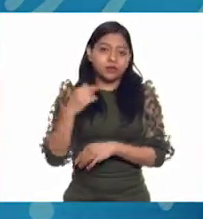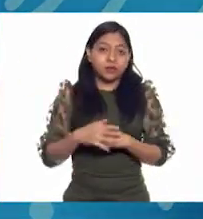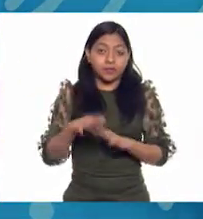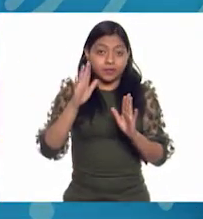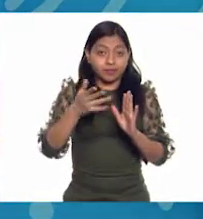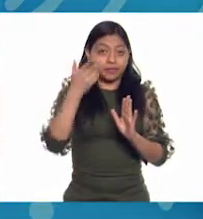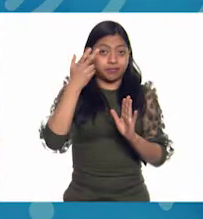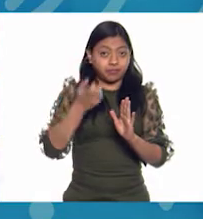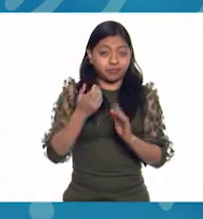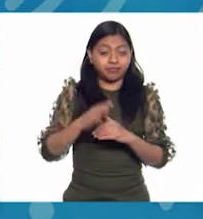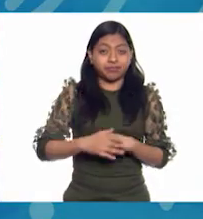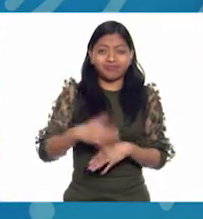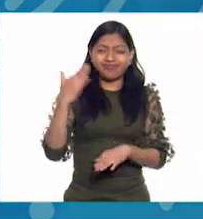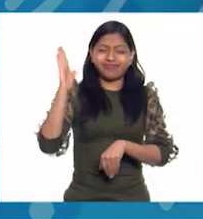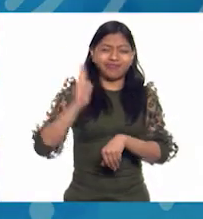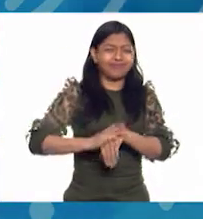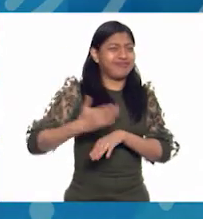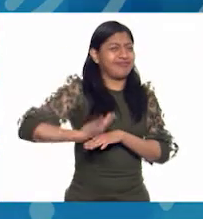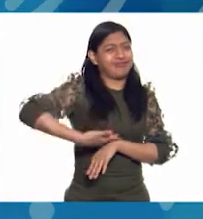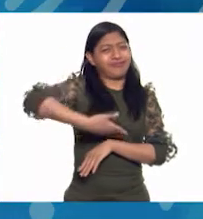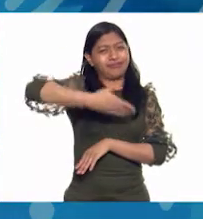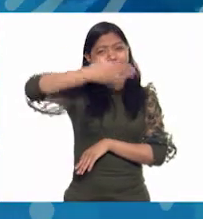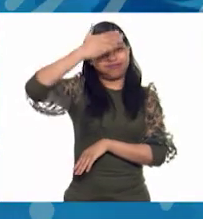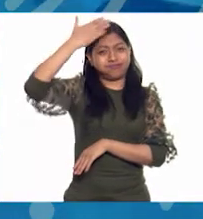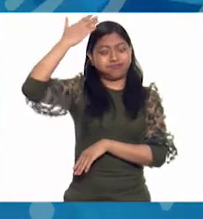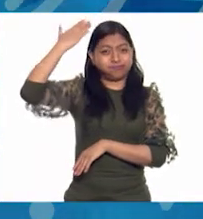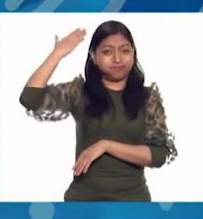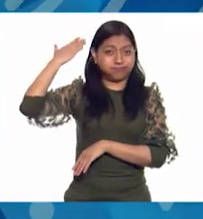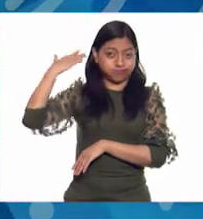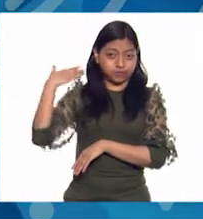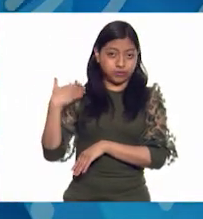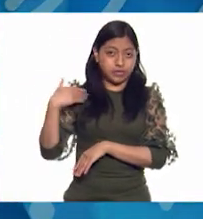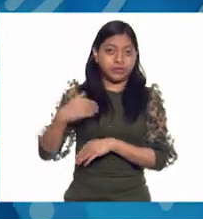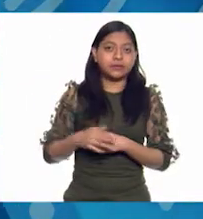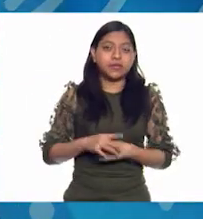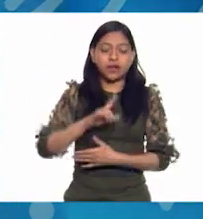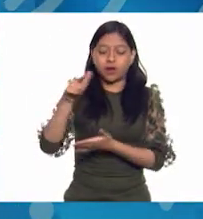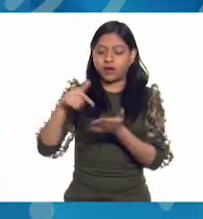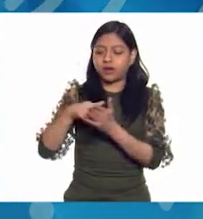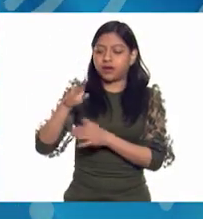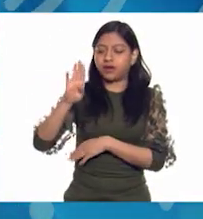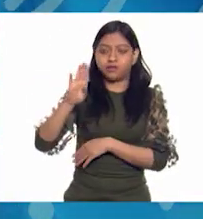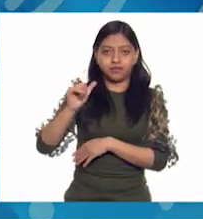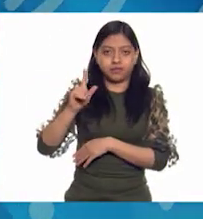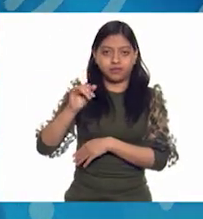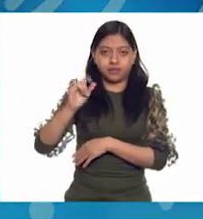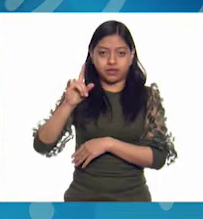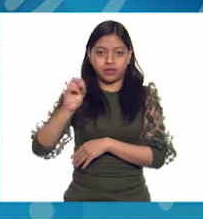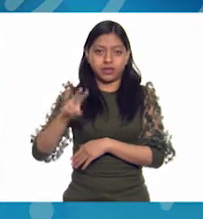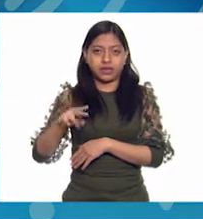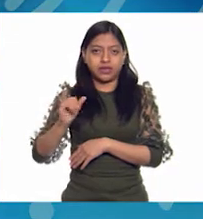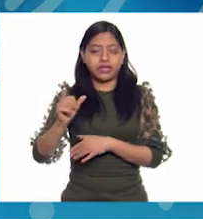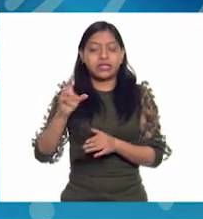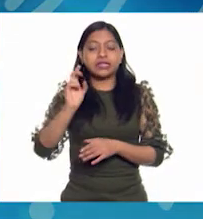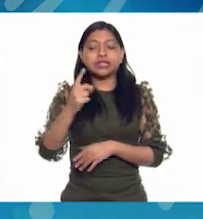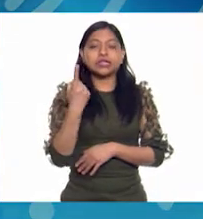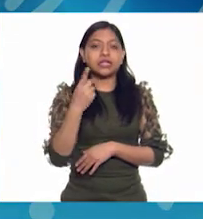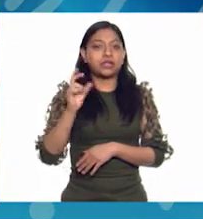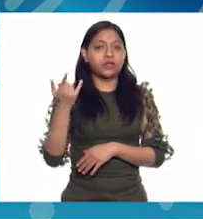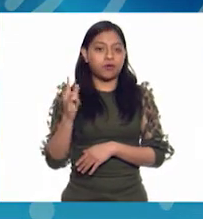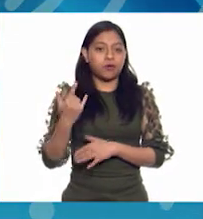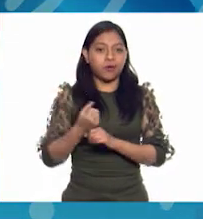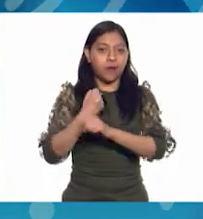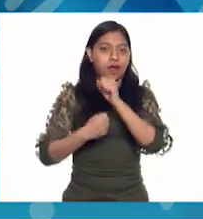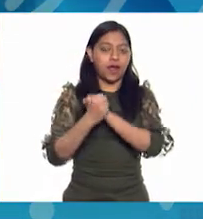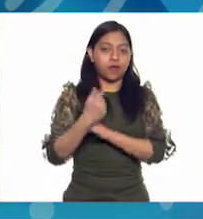El eclipse de sol más antiguo del que se tiene registro exacto ocurrió en Babilonia el 31 de julio del año